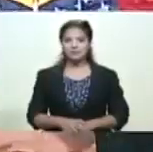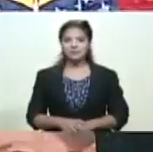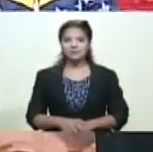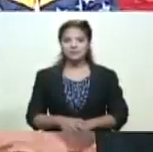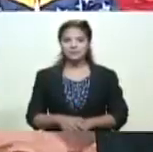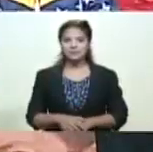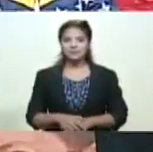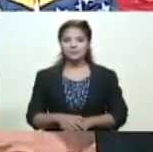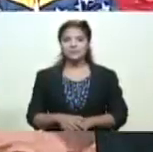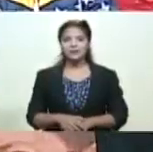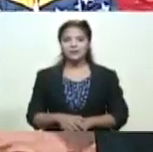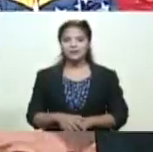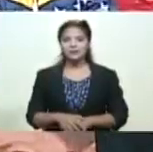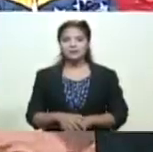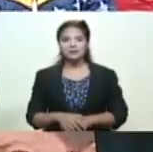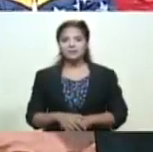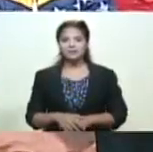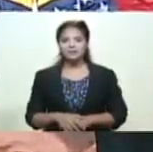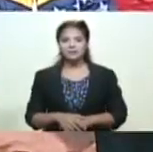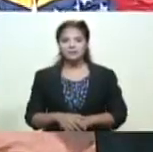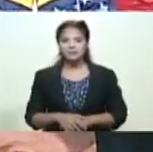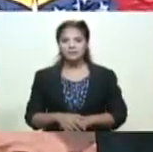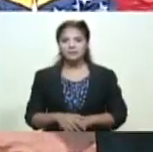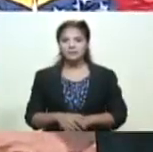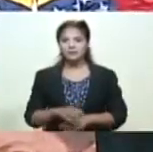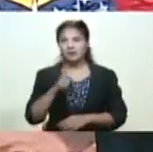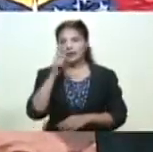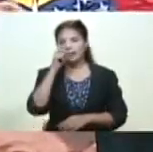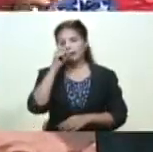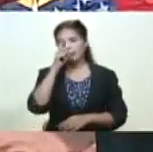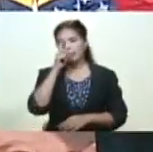de las cuales en el año